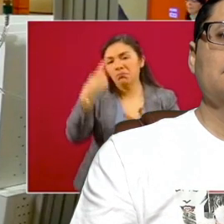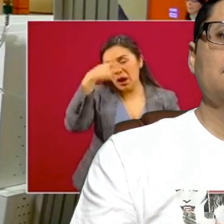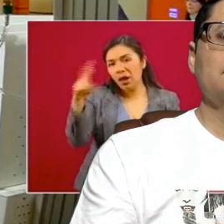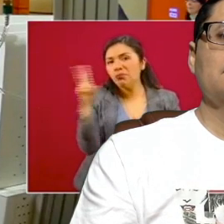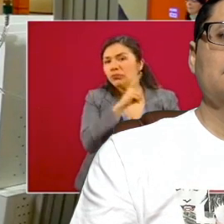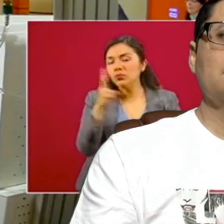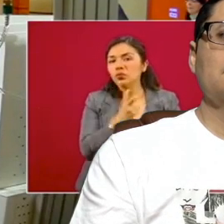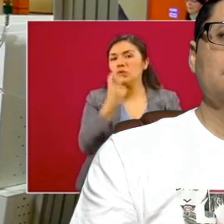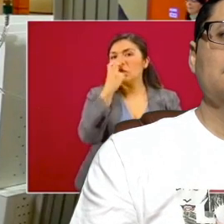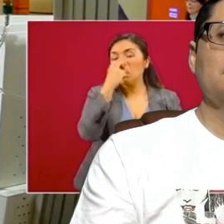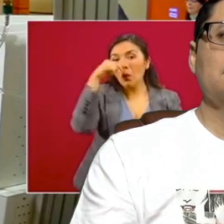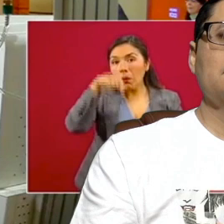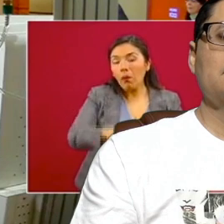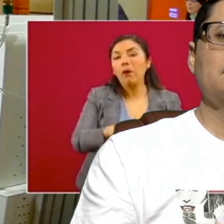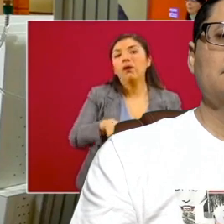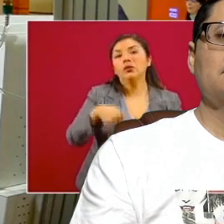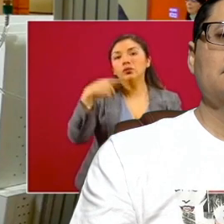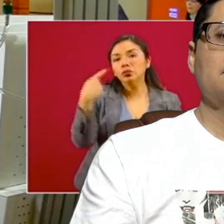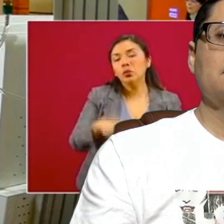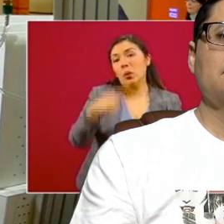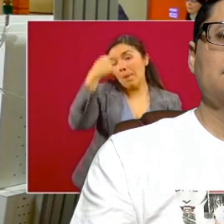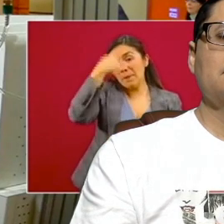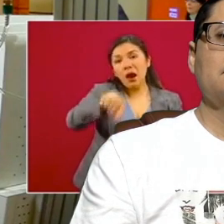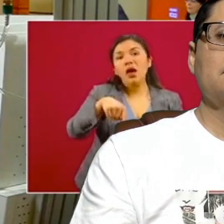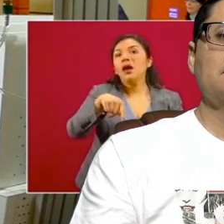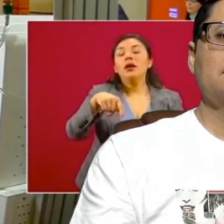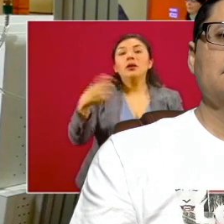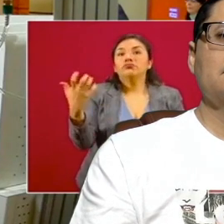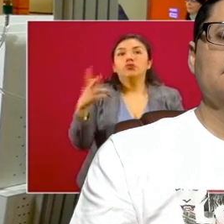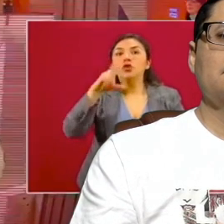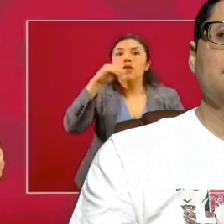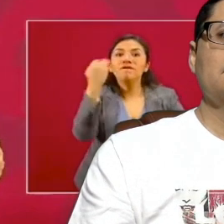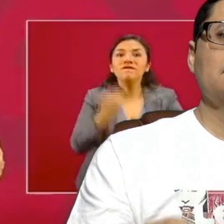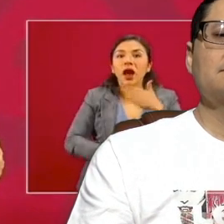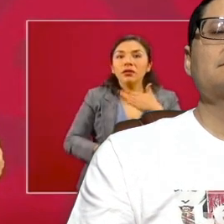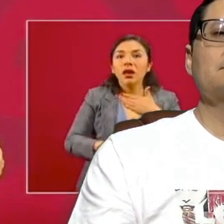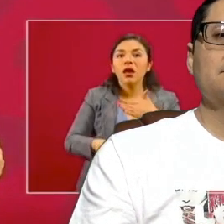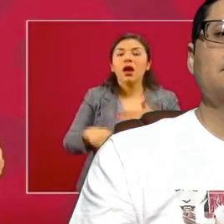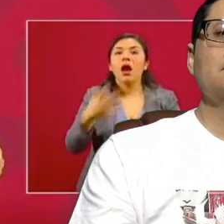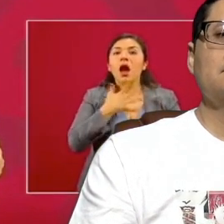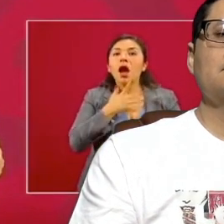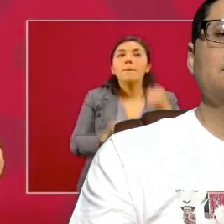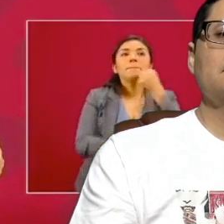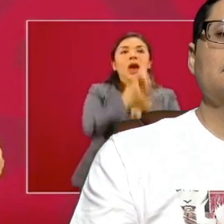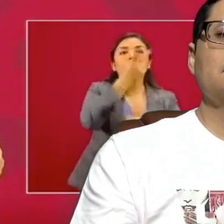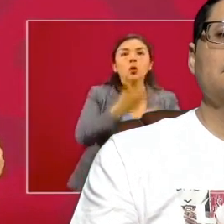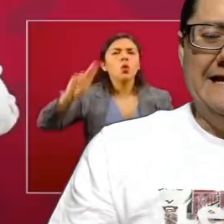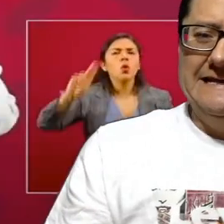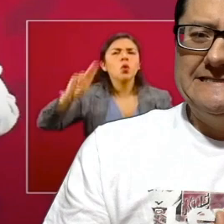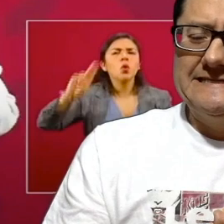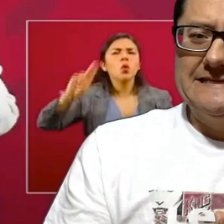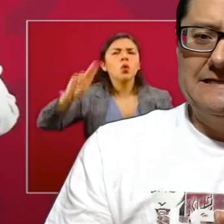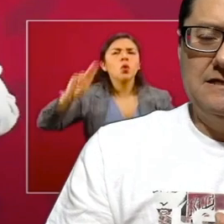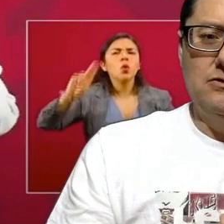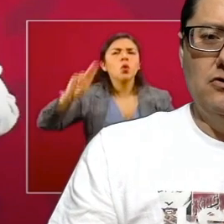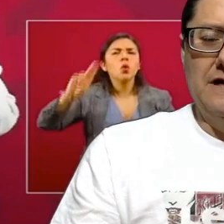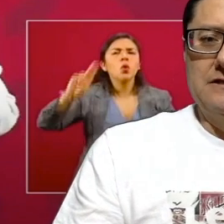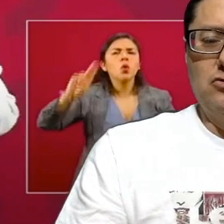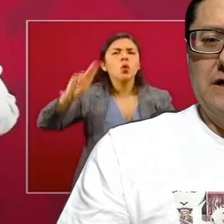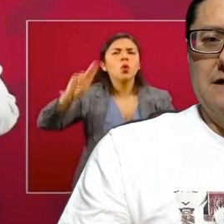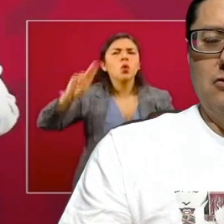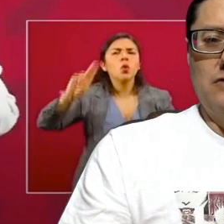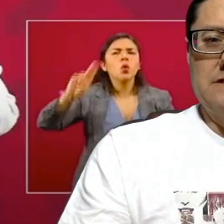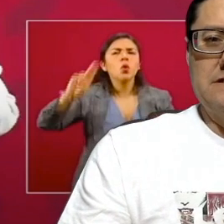equipo para que no falte en los hospitales. En este sentido,